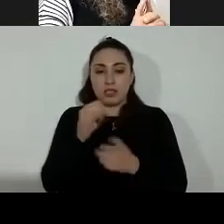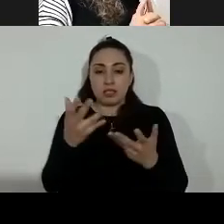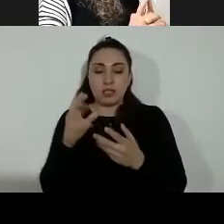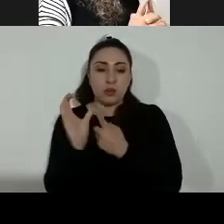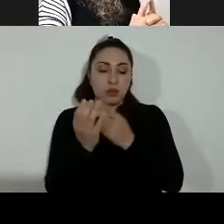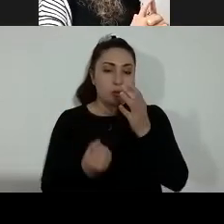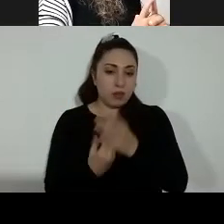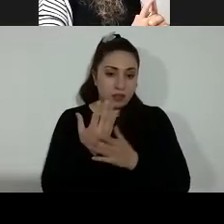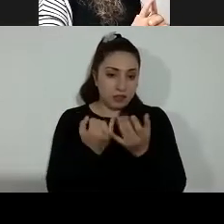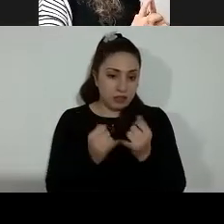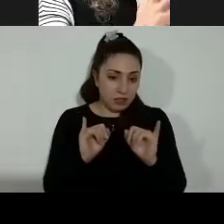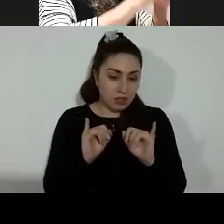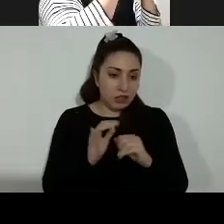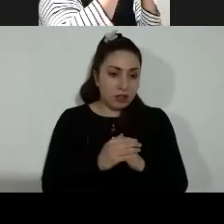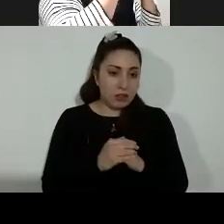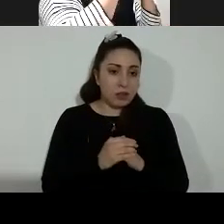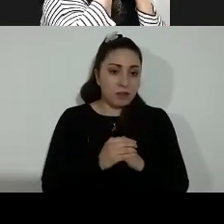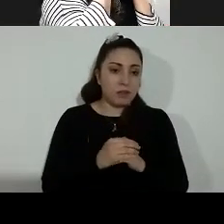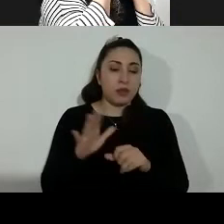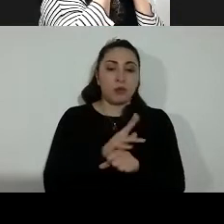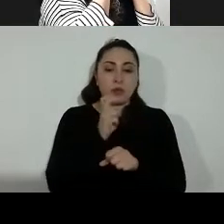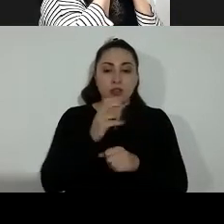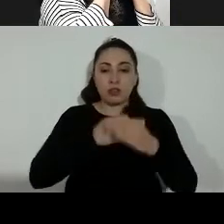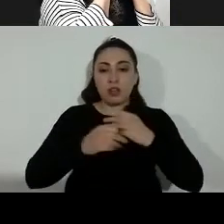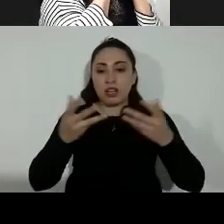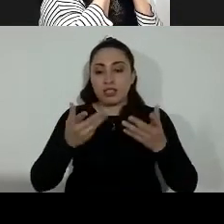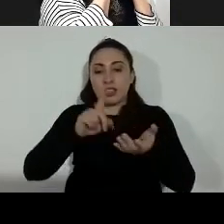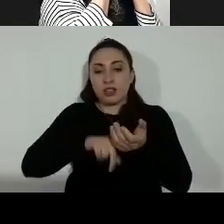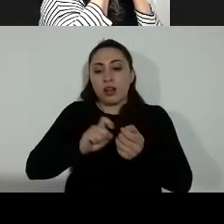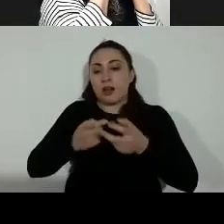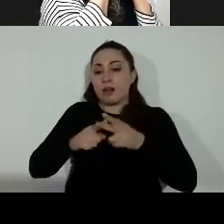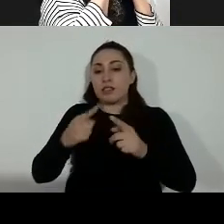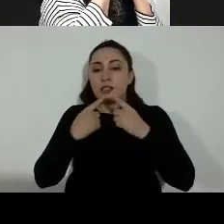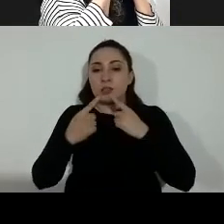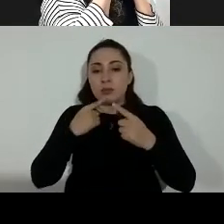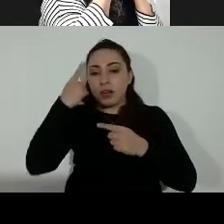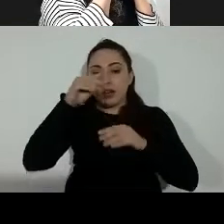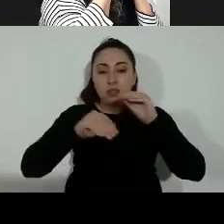eso lo hicimos al inicio de la creación de las comisiones. Sí.